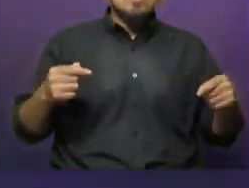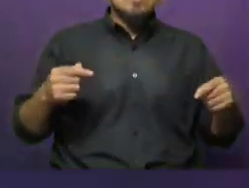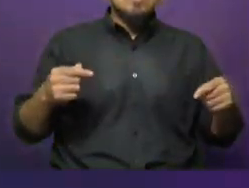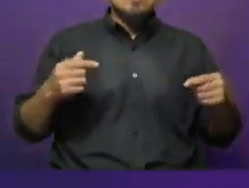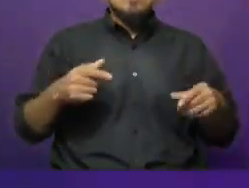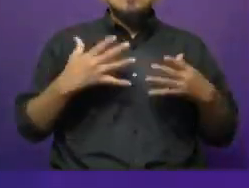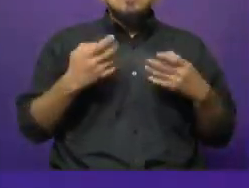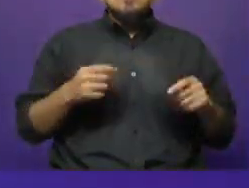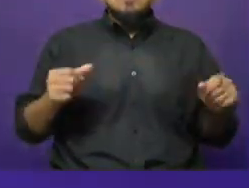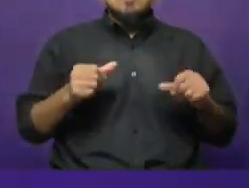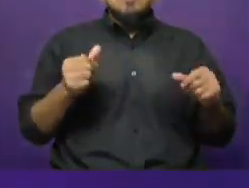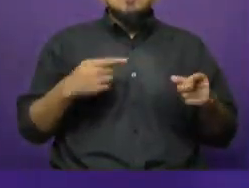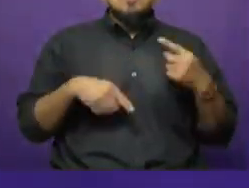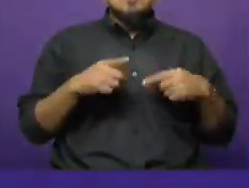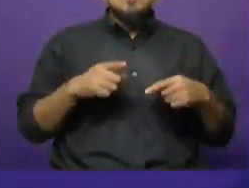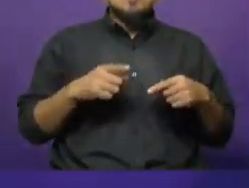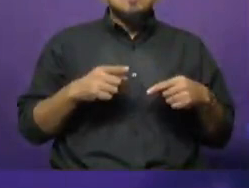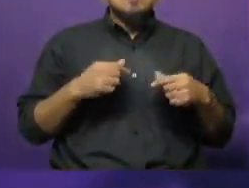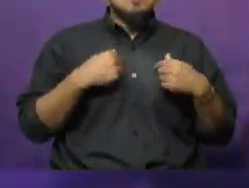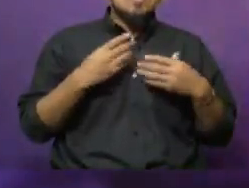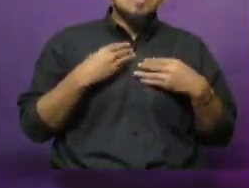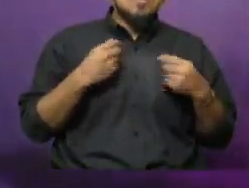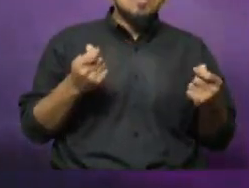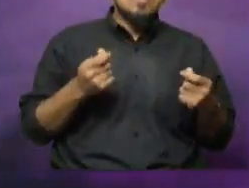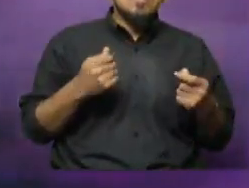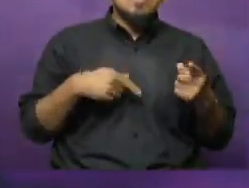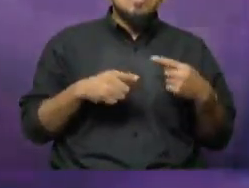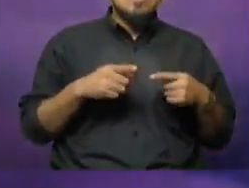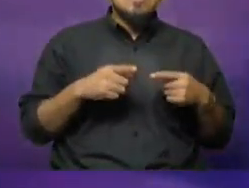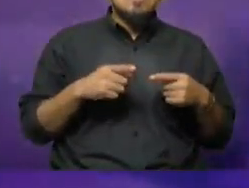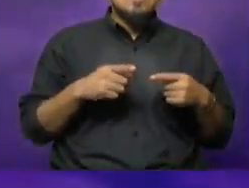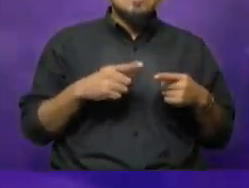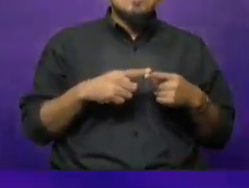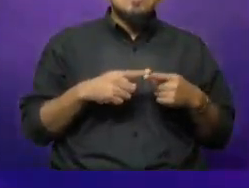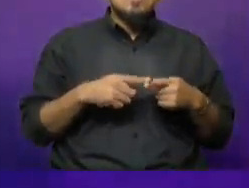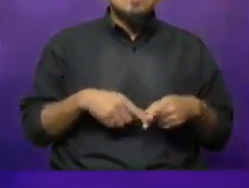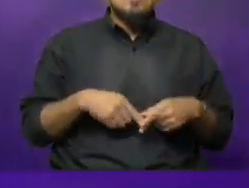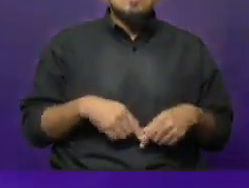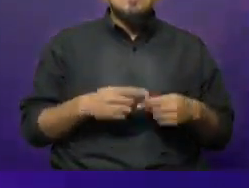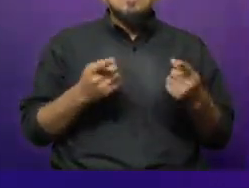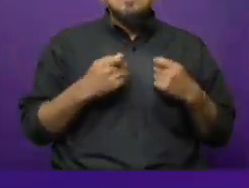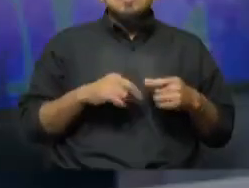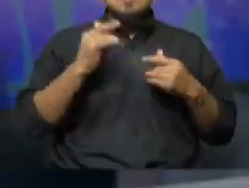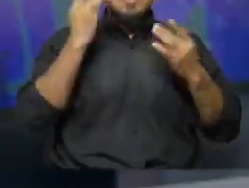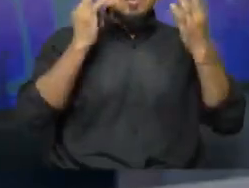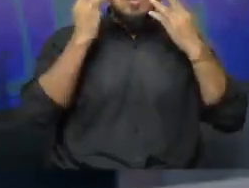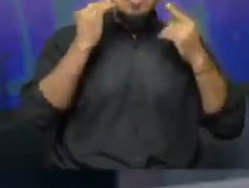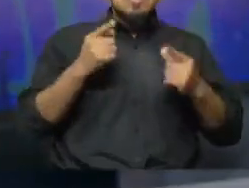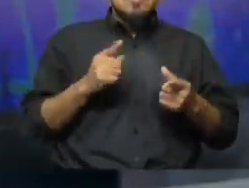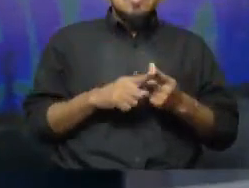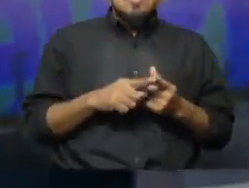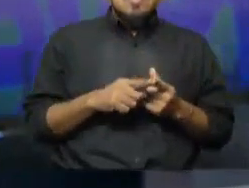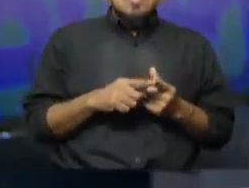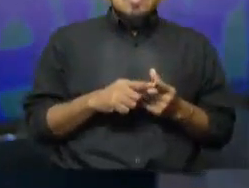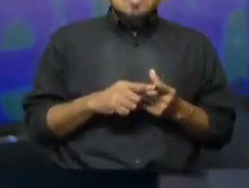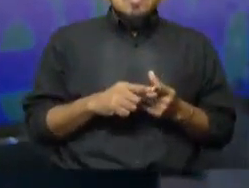nazca, ¿no? Y a mí, como que lo siento sincero hoy, entonces fue casi como una necesidad artística. Agus, en esta fase de